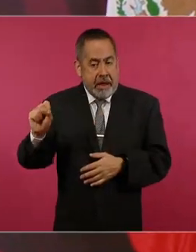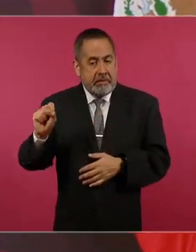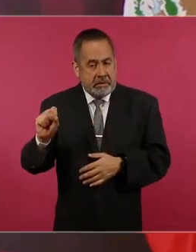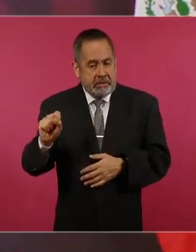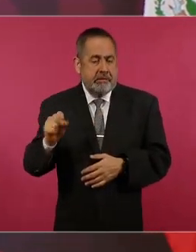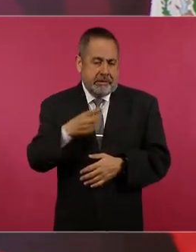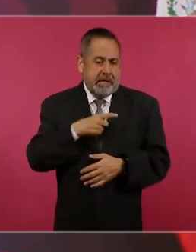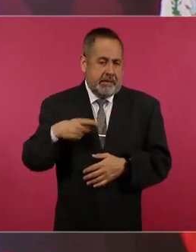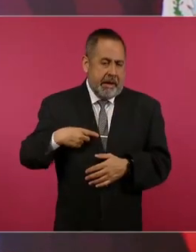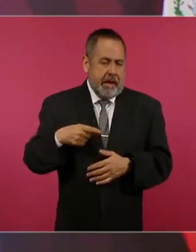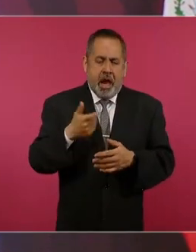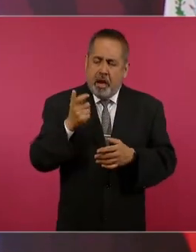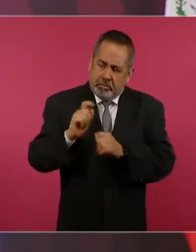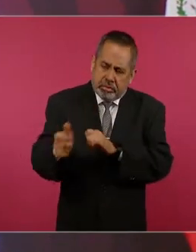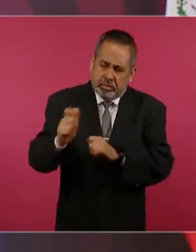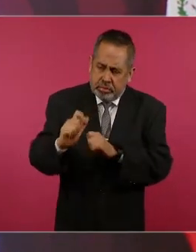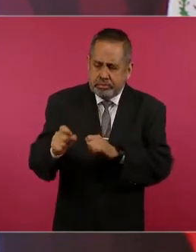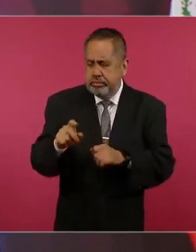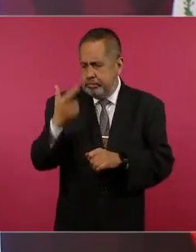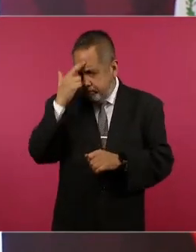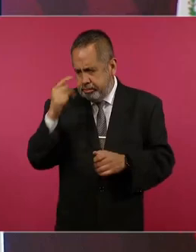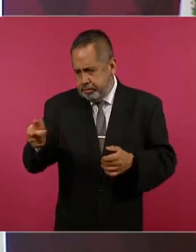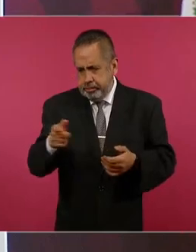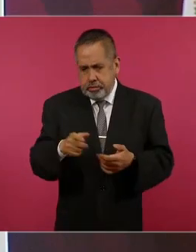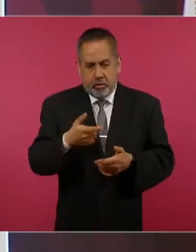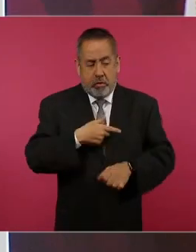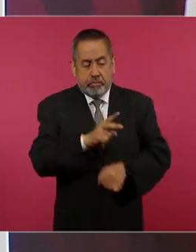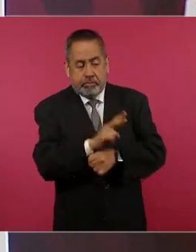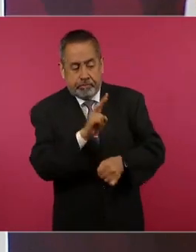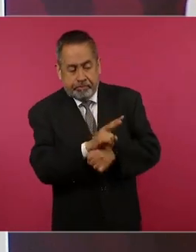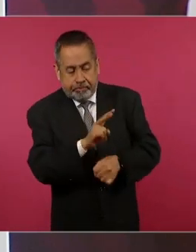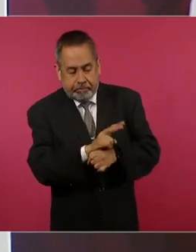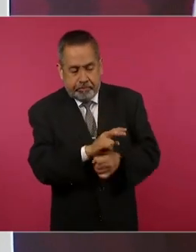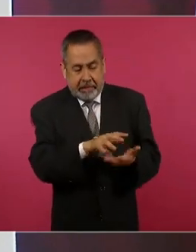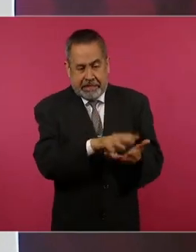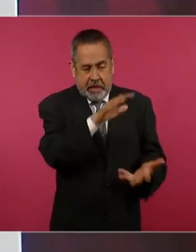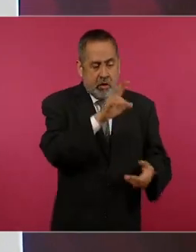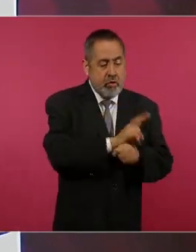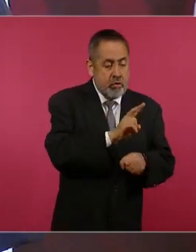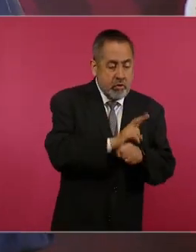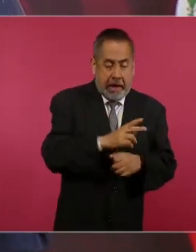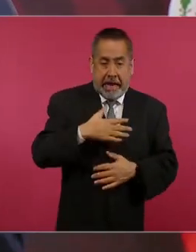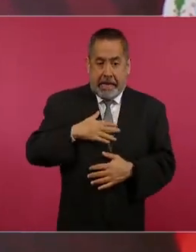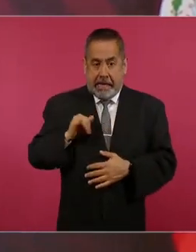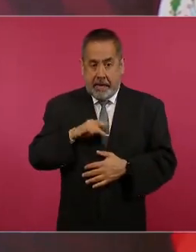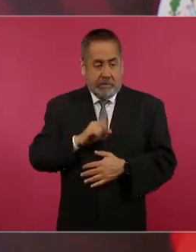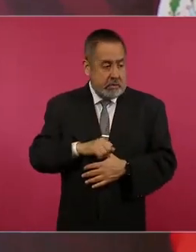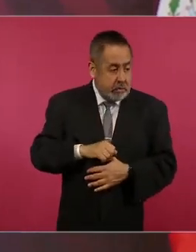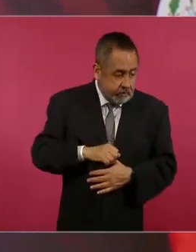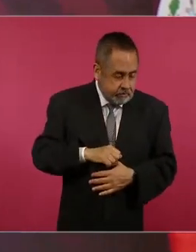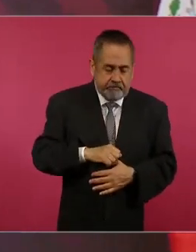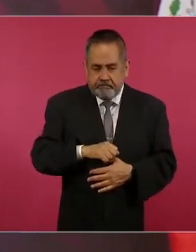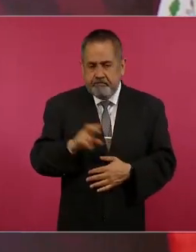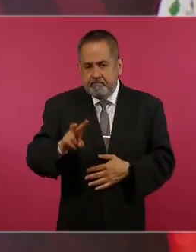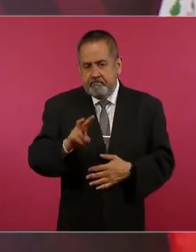la institución que custodia estos fondos por ley, los va